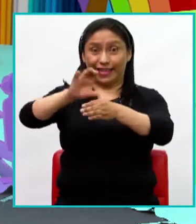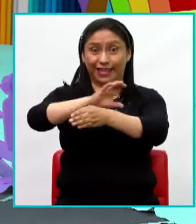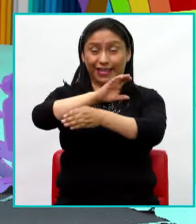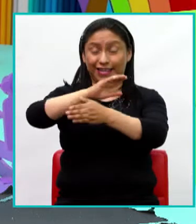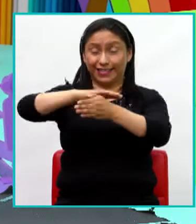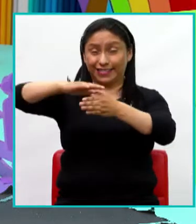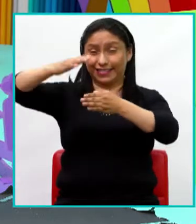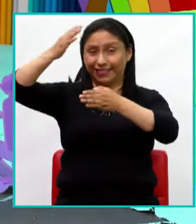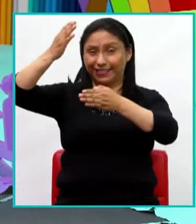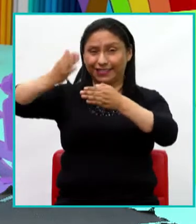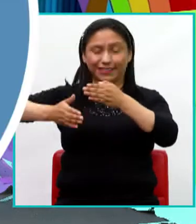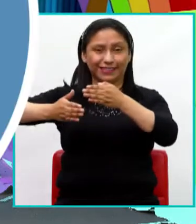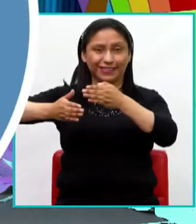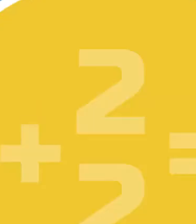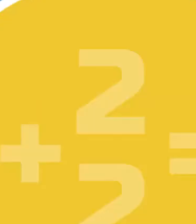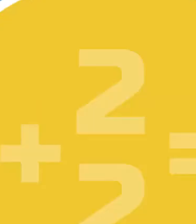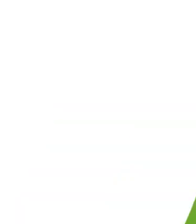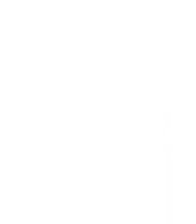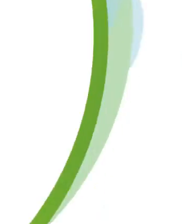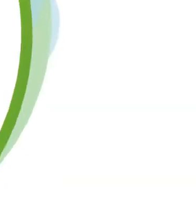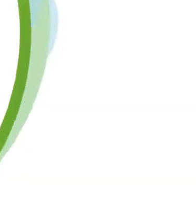acabar.